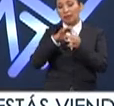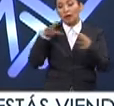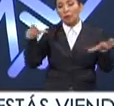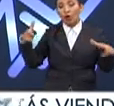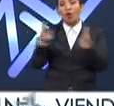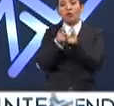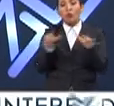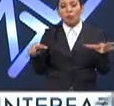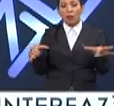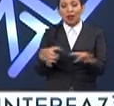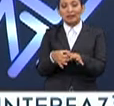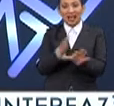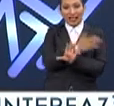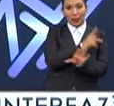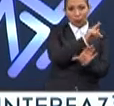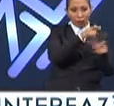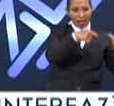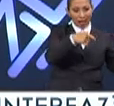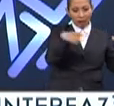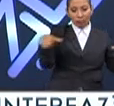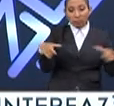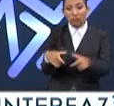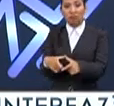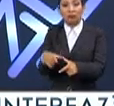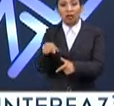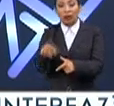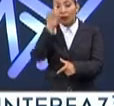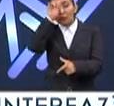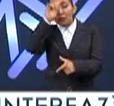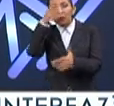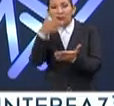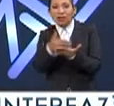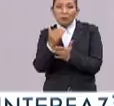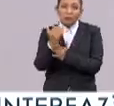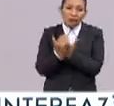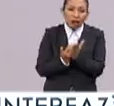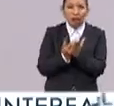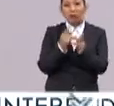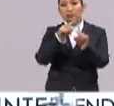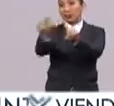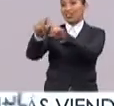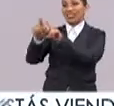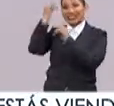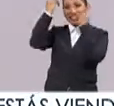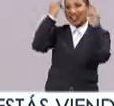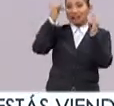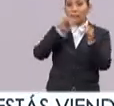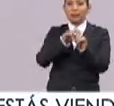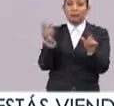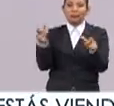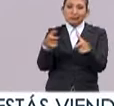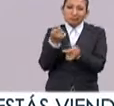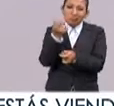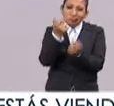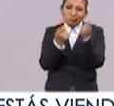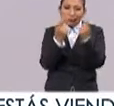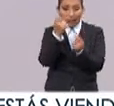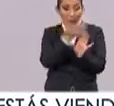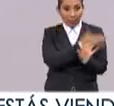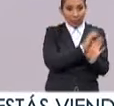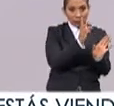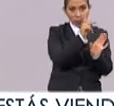más reducido de lo que había sido plural con una propuesta menos plural si tú quieres que la que tenía